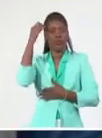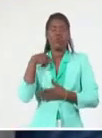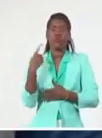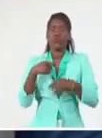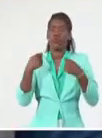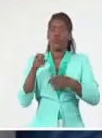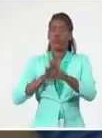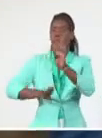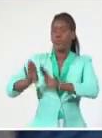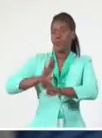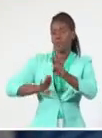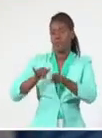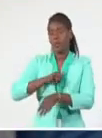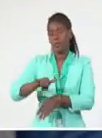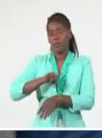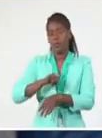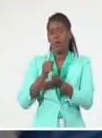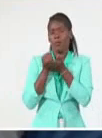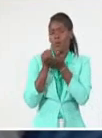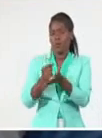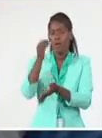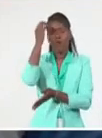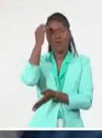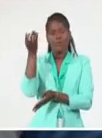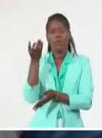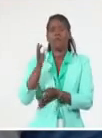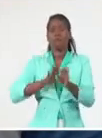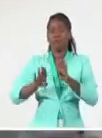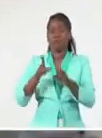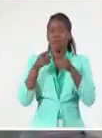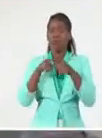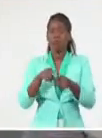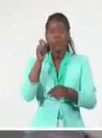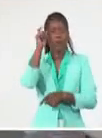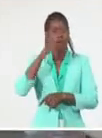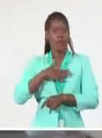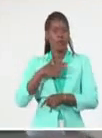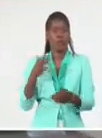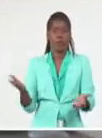tenemos que acompañar y acompañar de la mejor manera posible